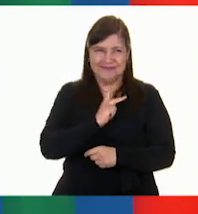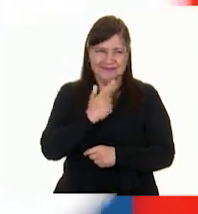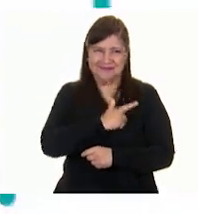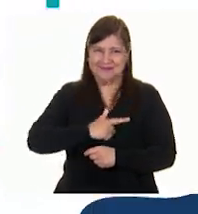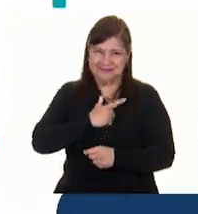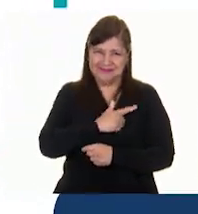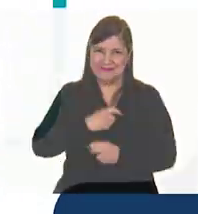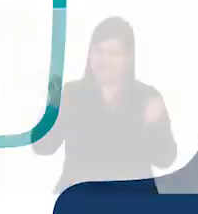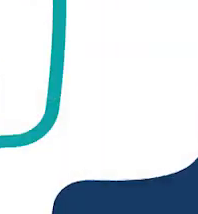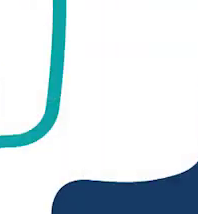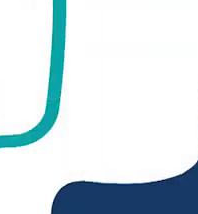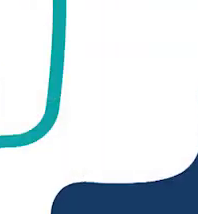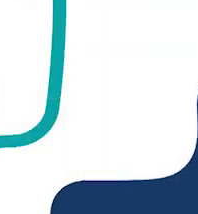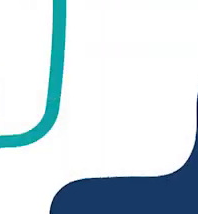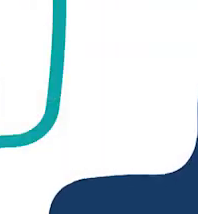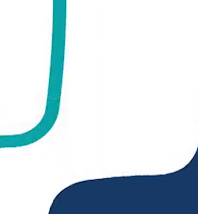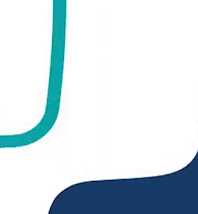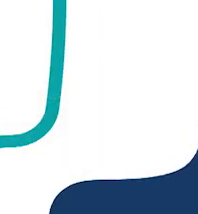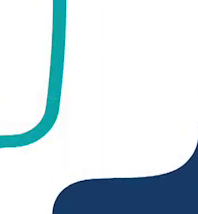la próxima.